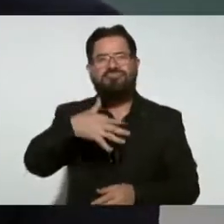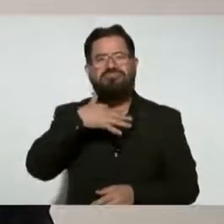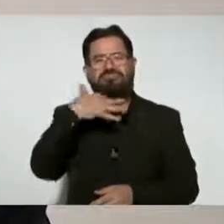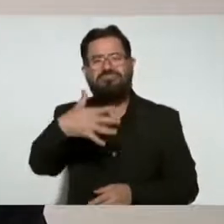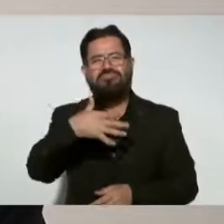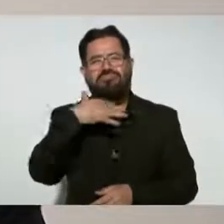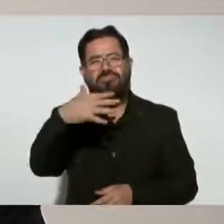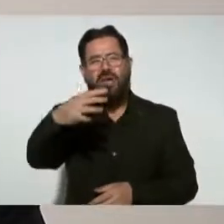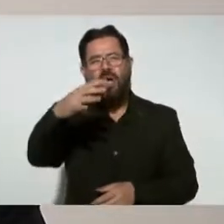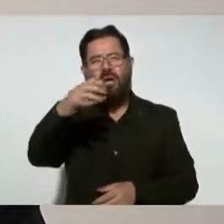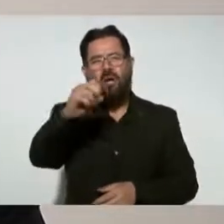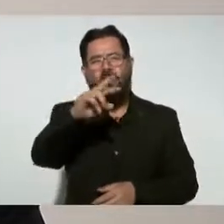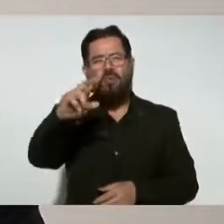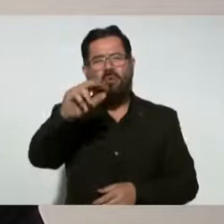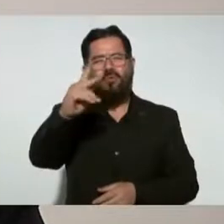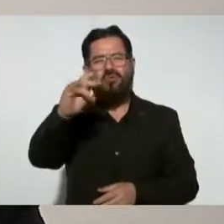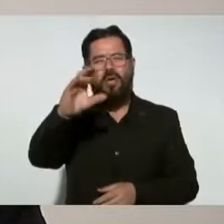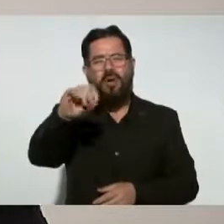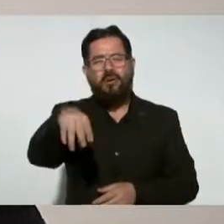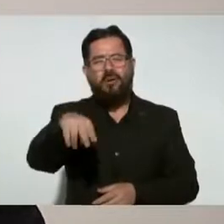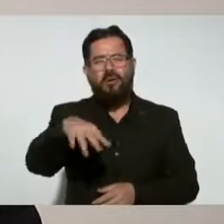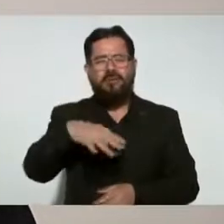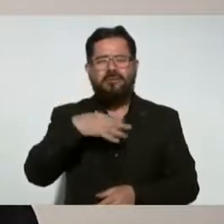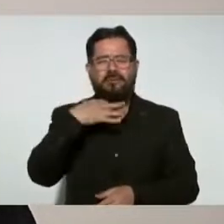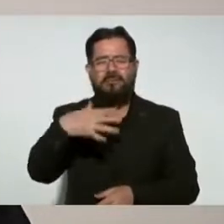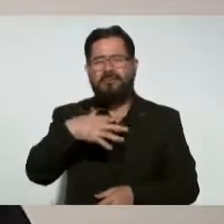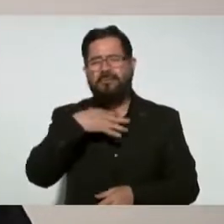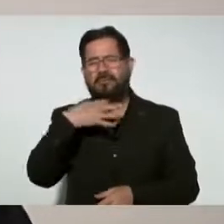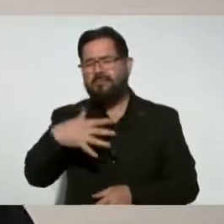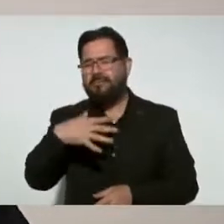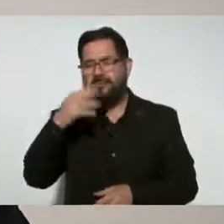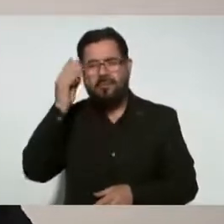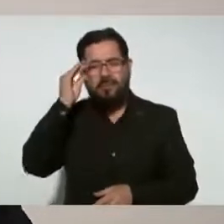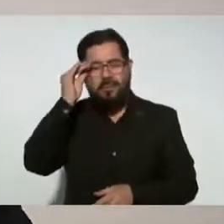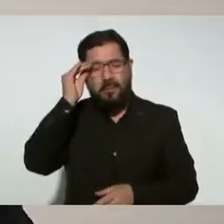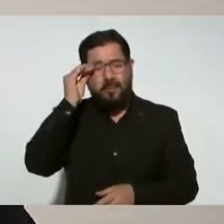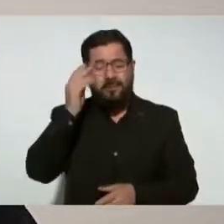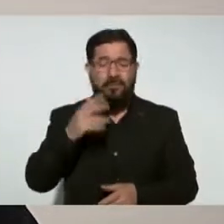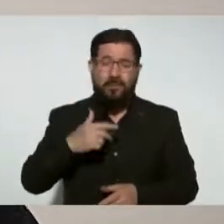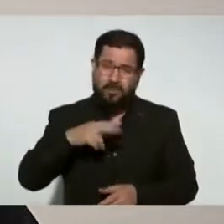tanta, que nos ha costado trabajo